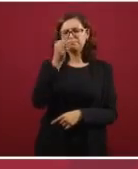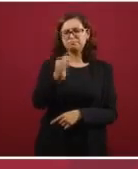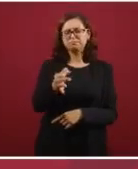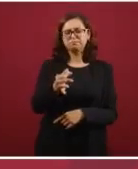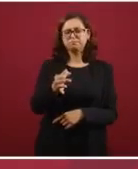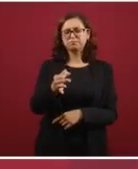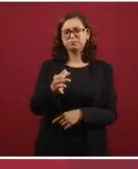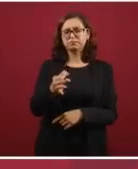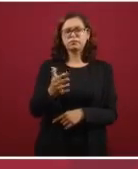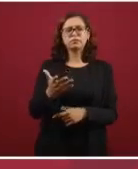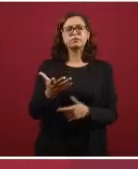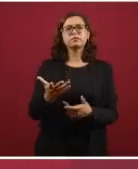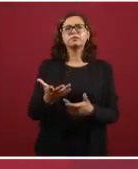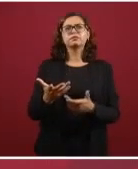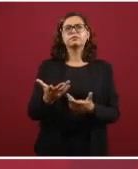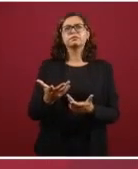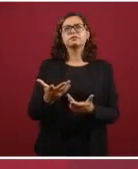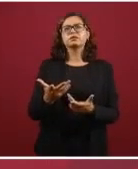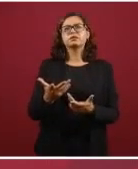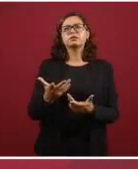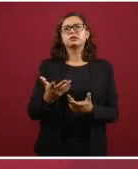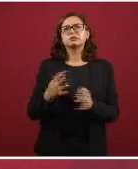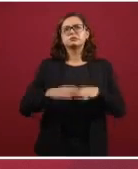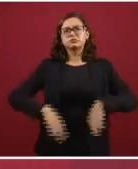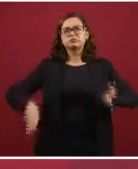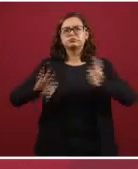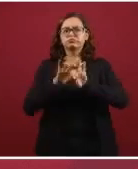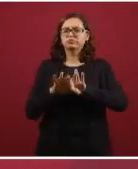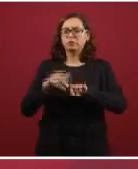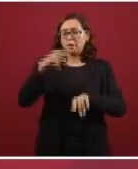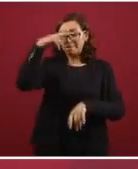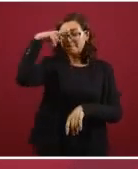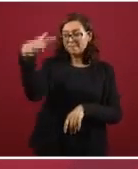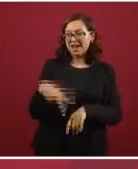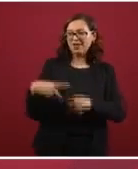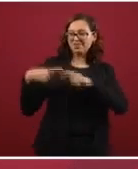nuestras tradiciones, el México